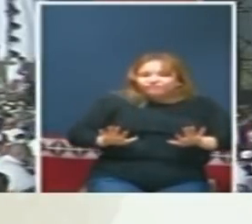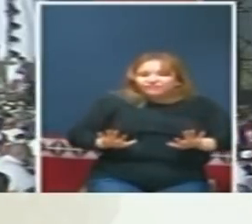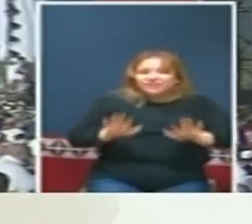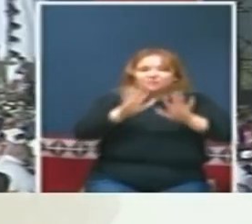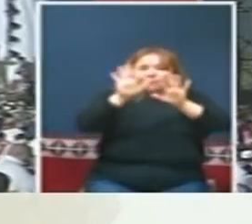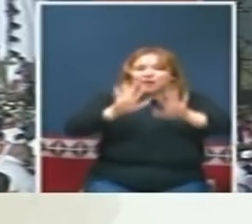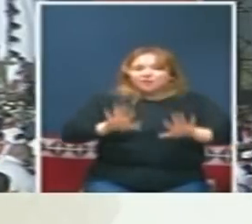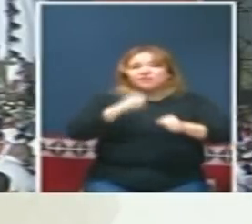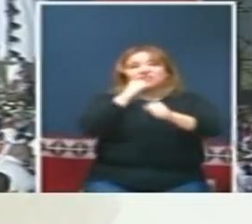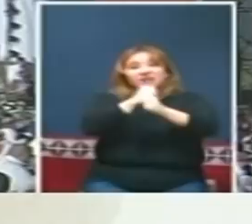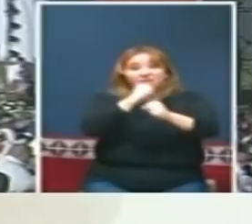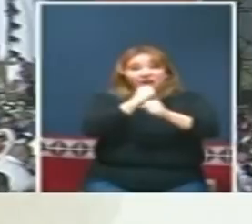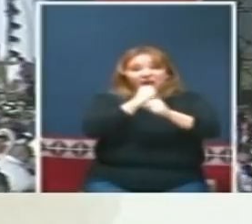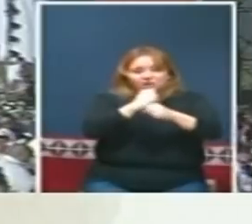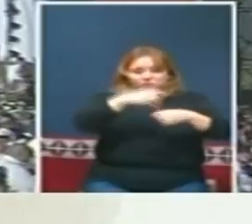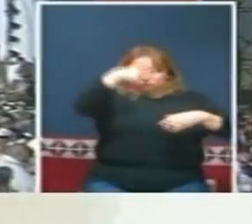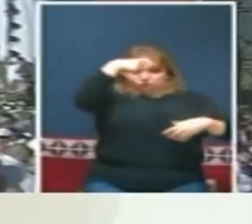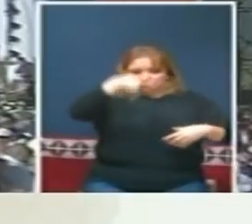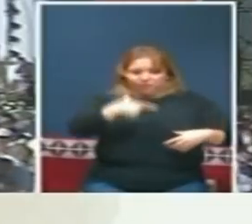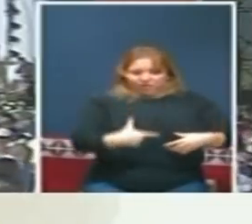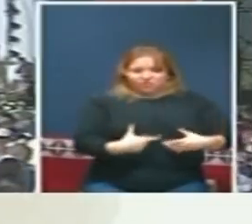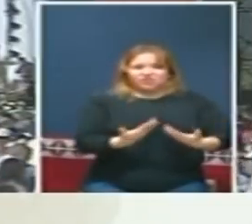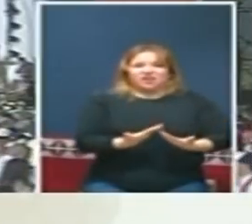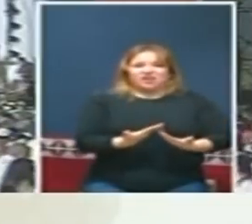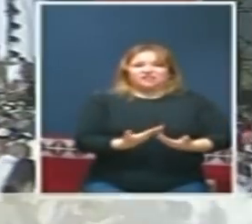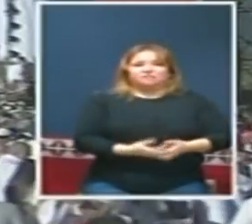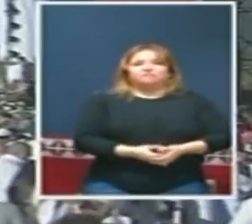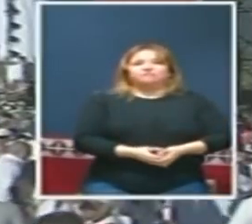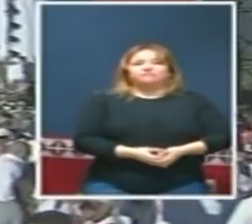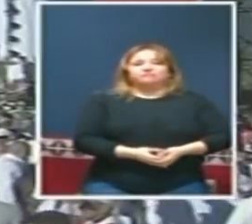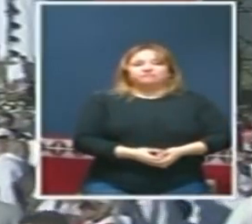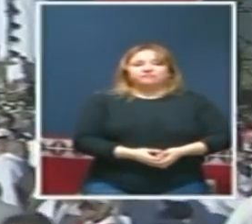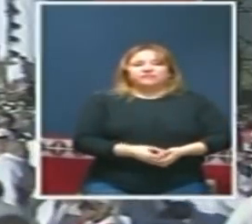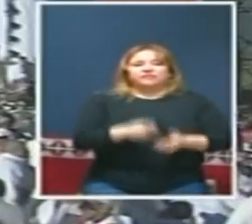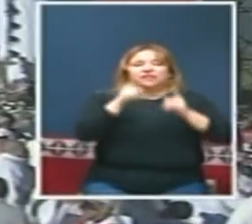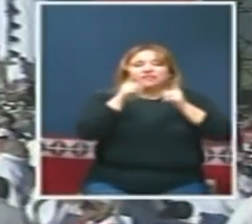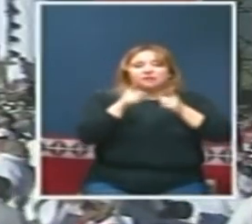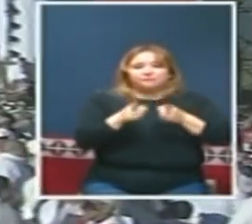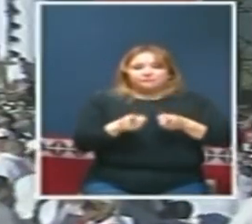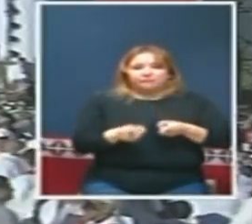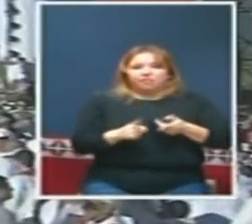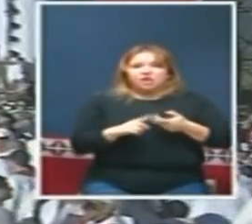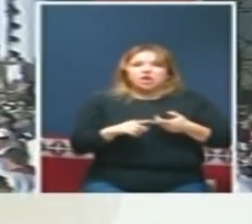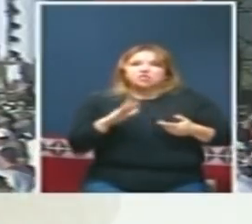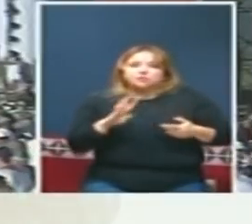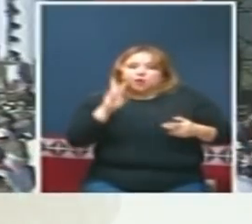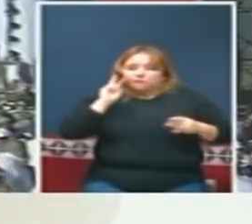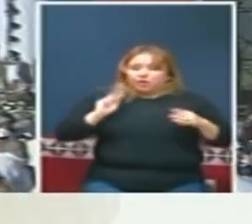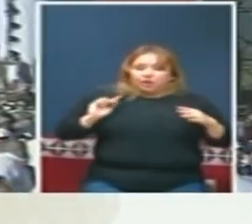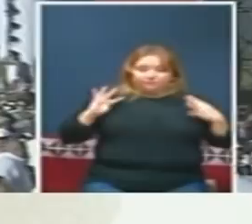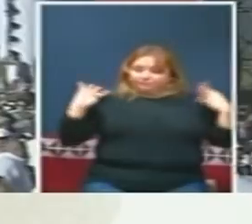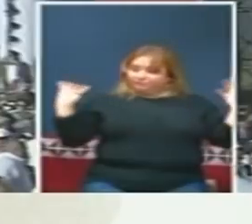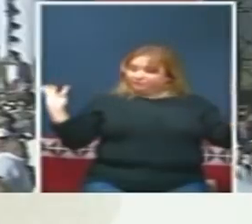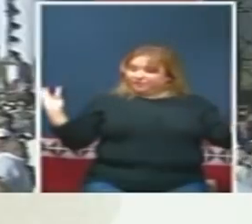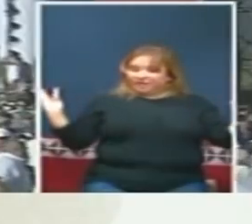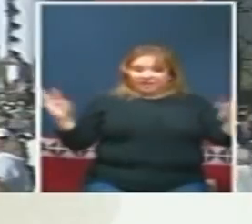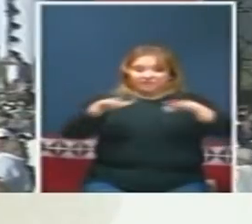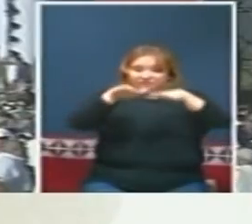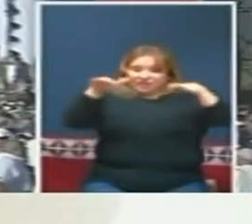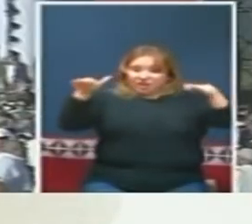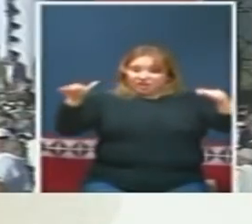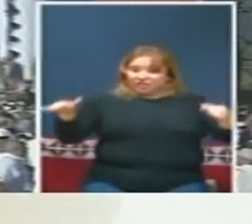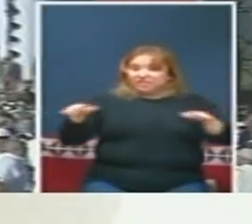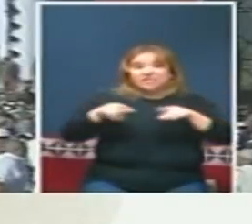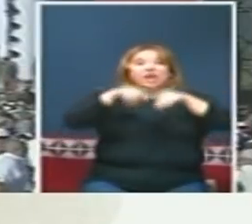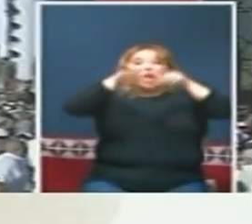ese toque personal, particular, bien regional. También alrededor del altar podemos encontrar las imágenes